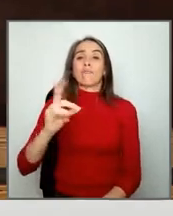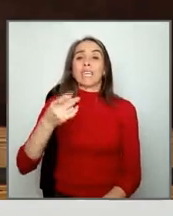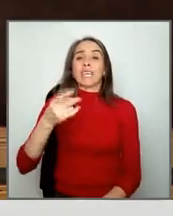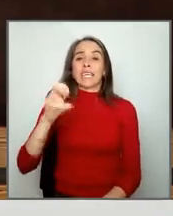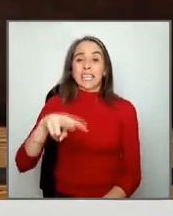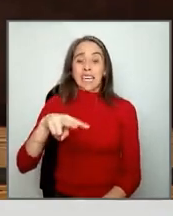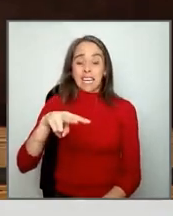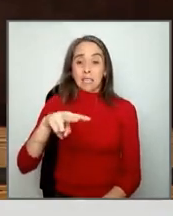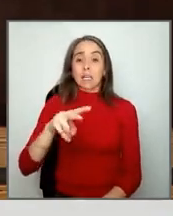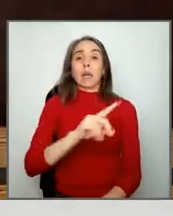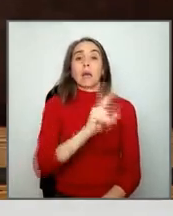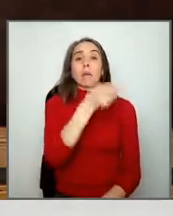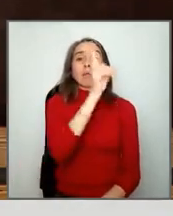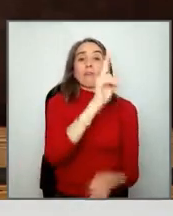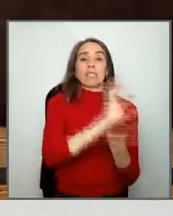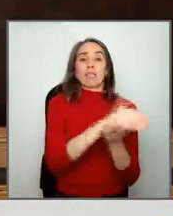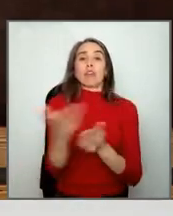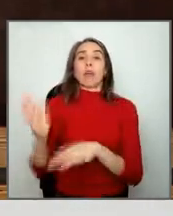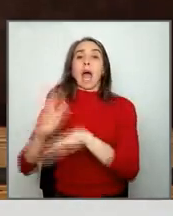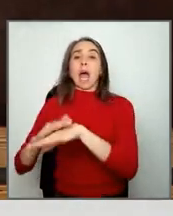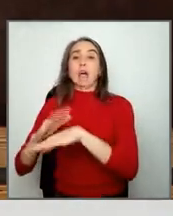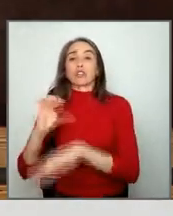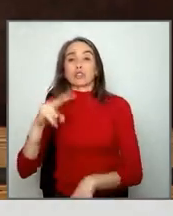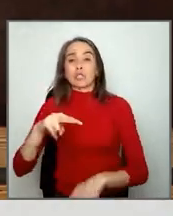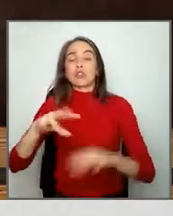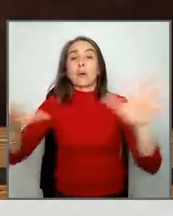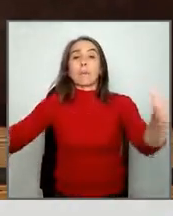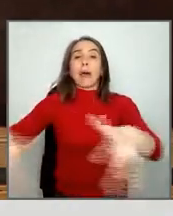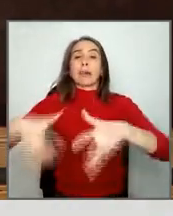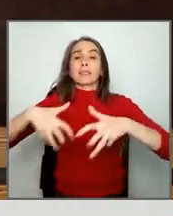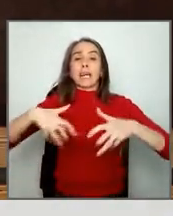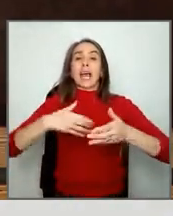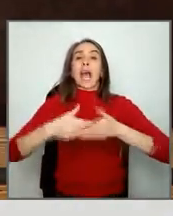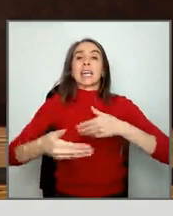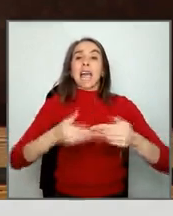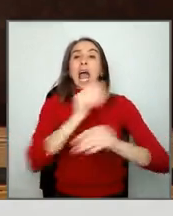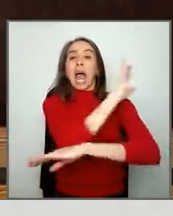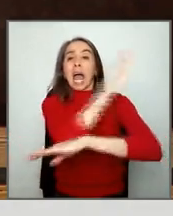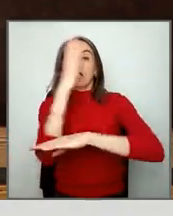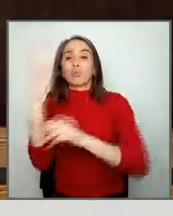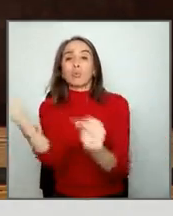de concesiones para explotación de recursos naturales con fines comerciales